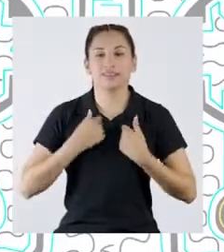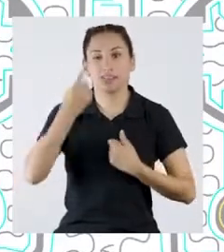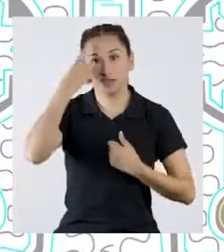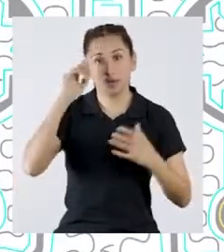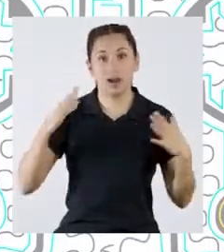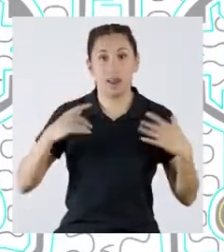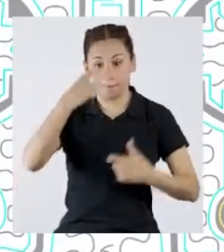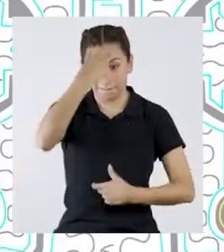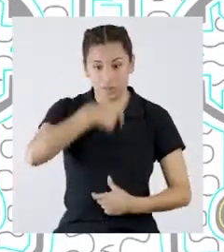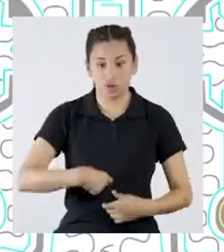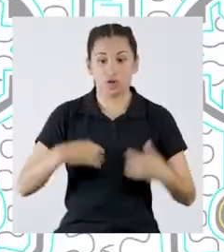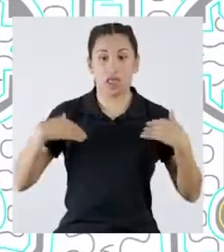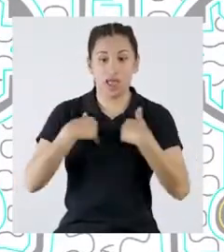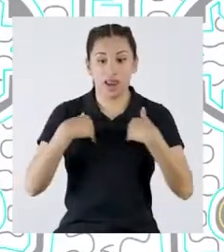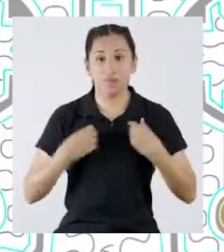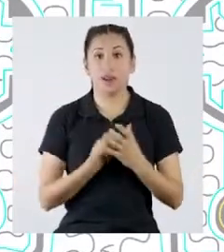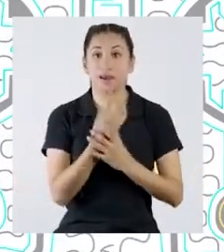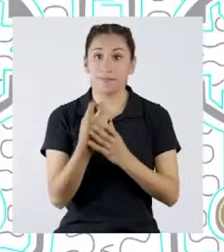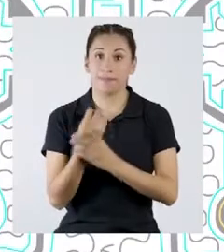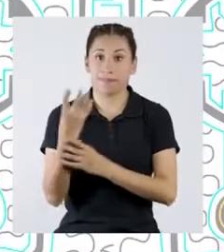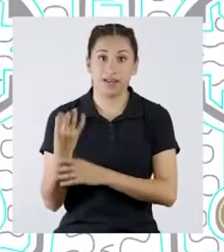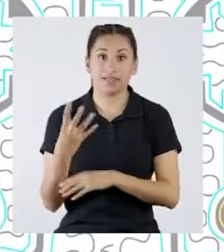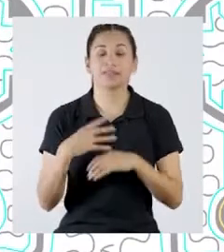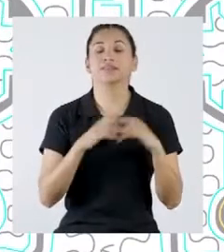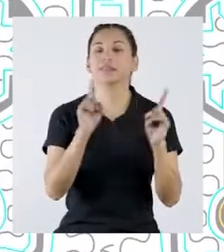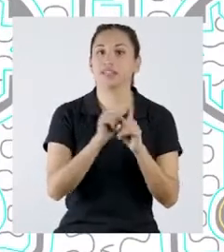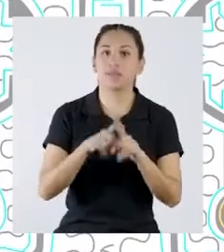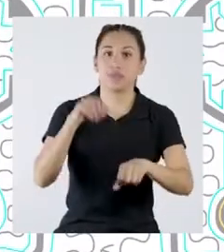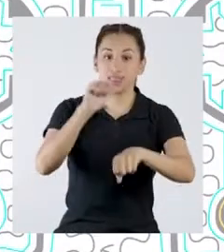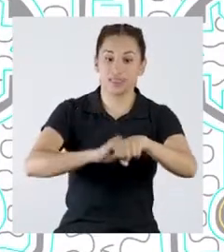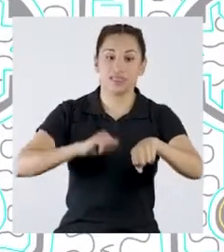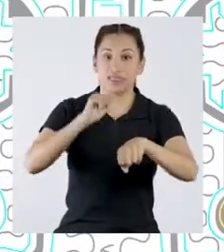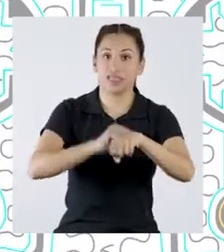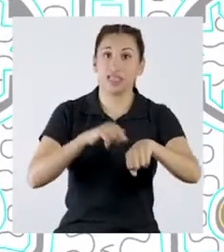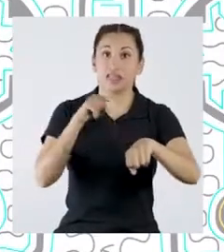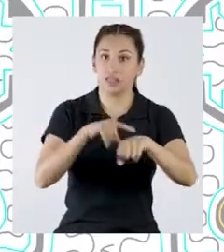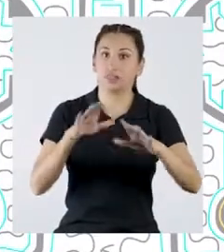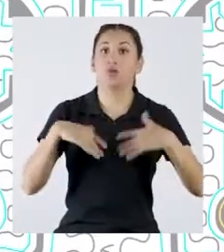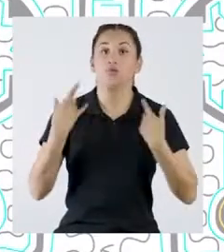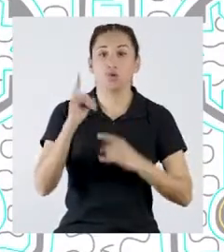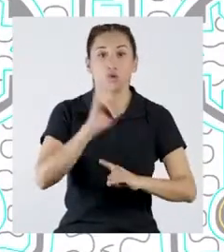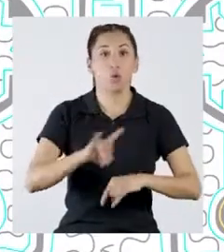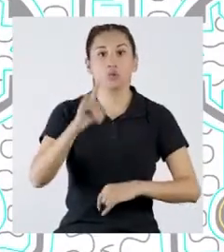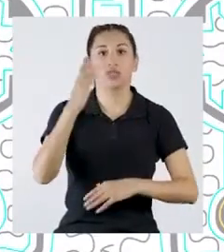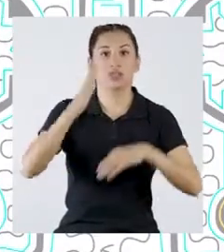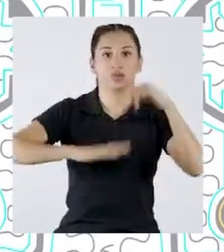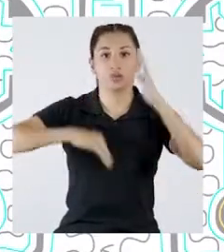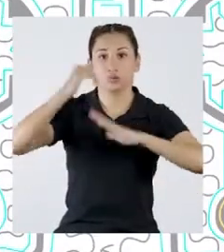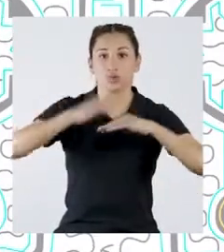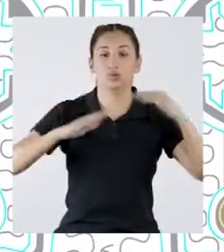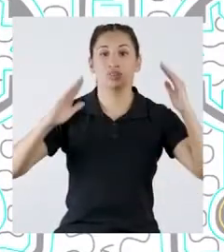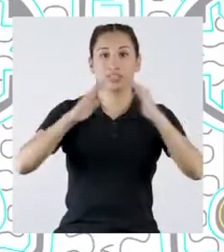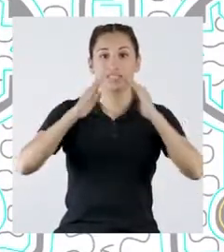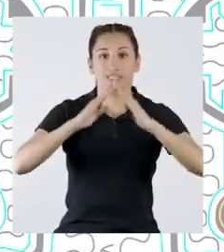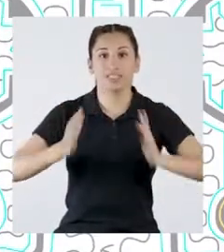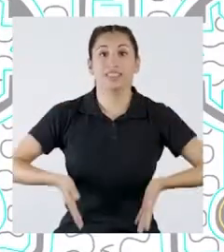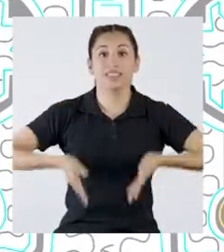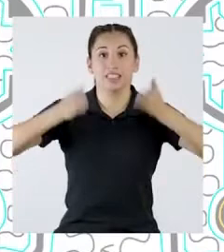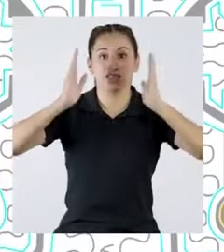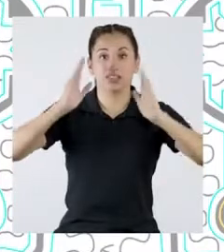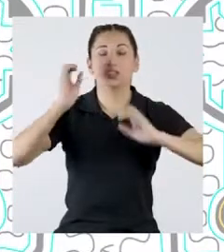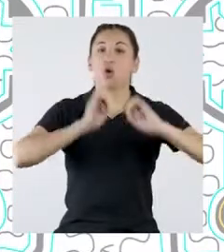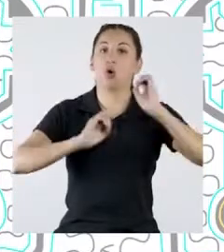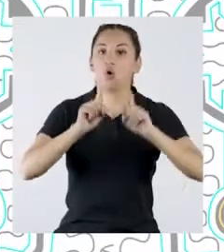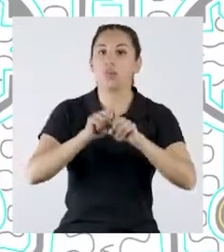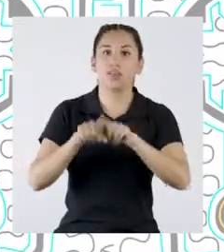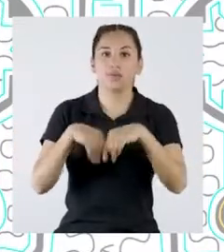las plantas. También podríamos considerar las rocas, que son materiales que se pueden usar para la construcción de casas y edificios.